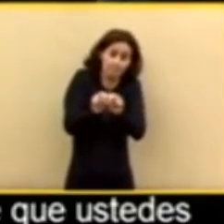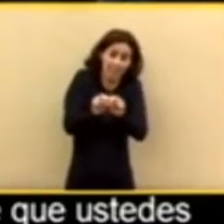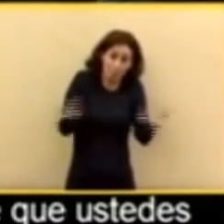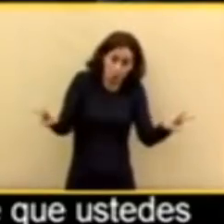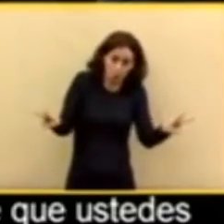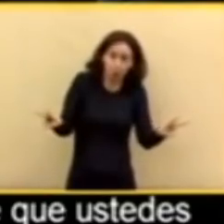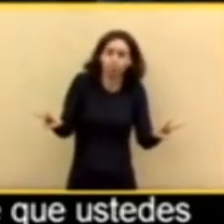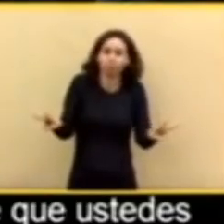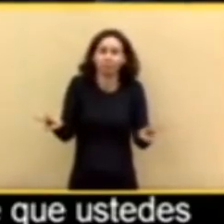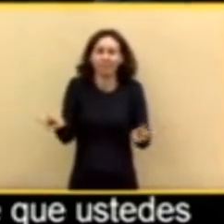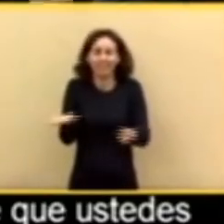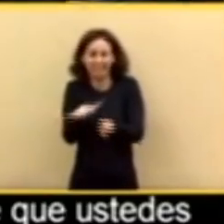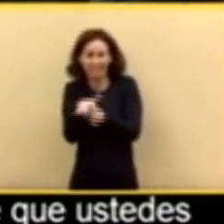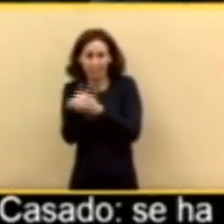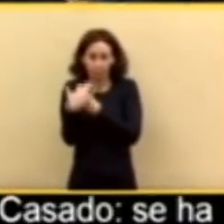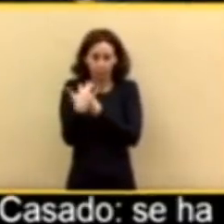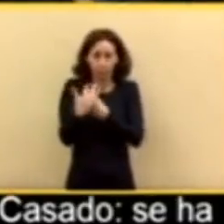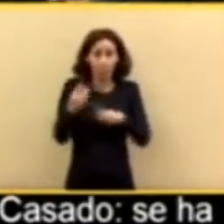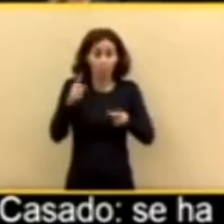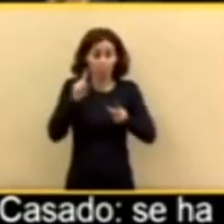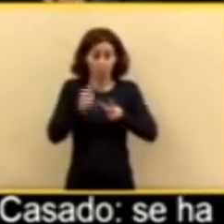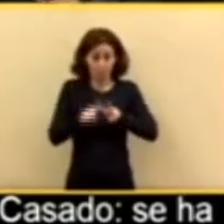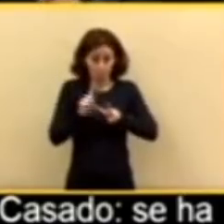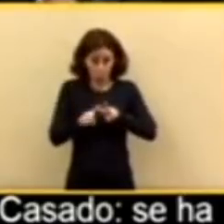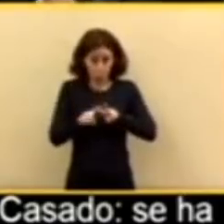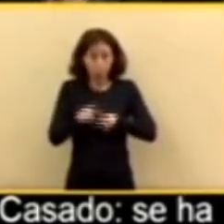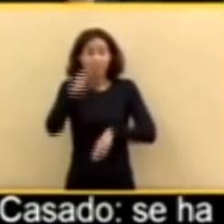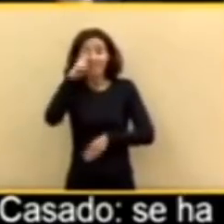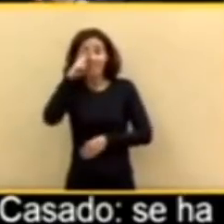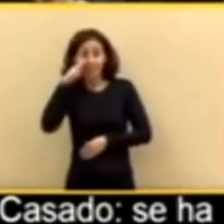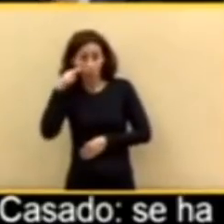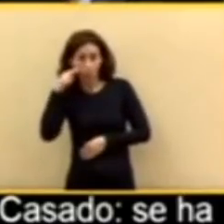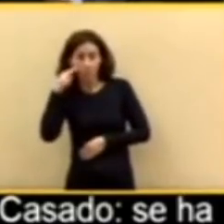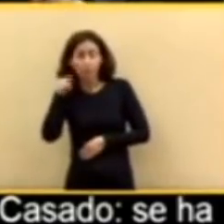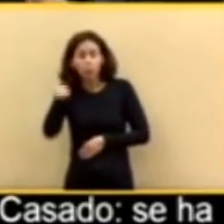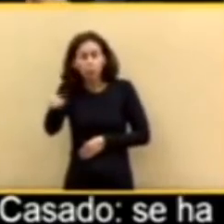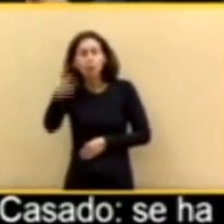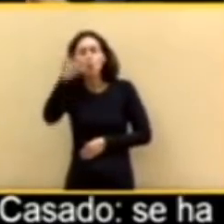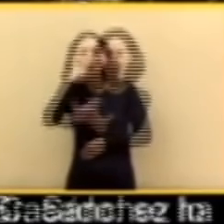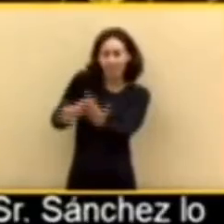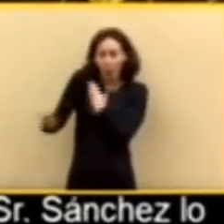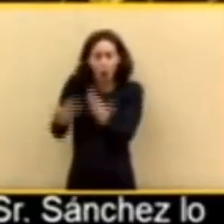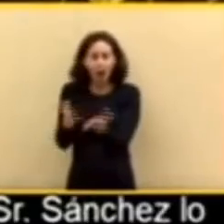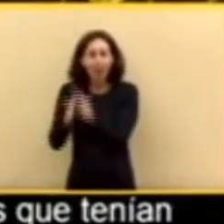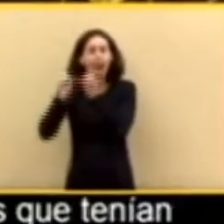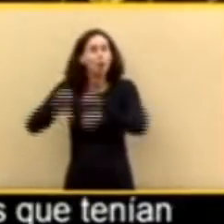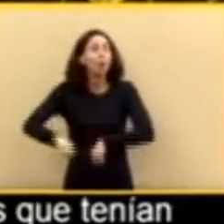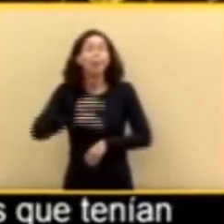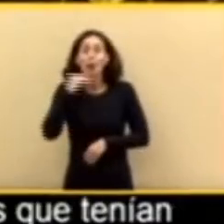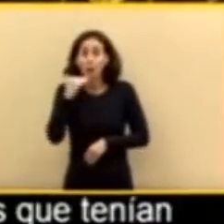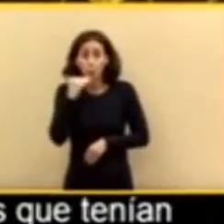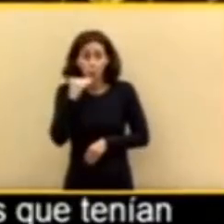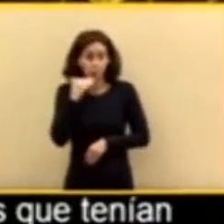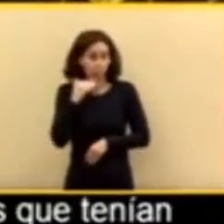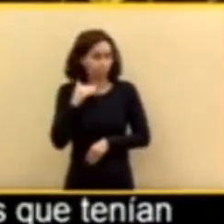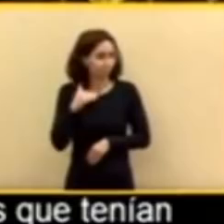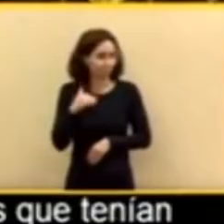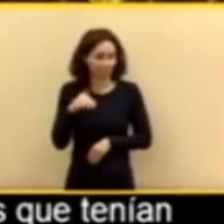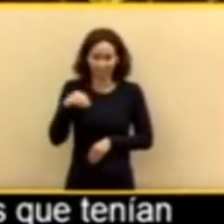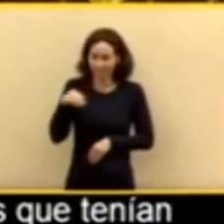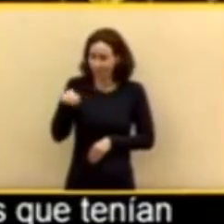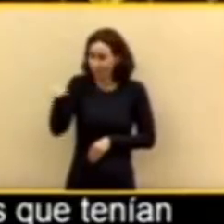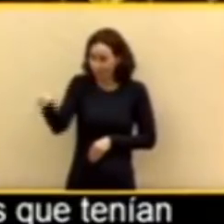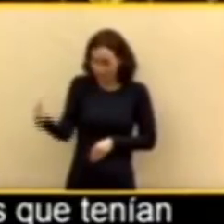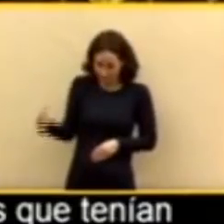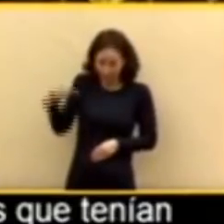sector, hoy, su voto es para Vox. Indiscutiblemente. Entonces, la brillante maniobra